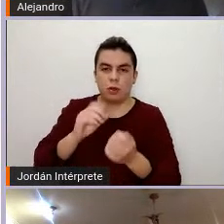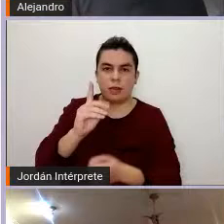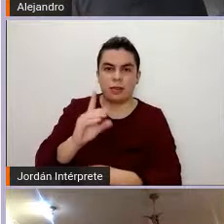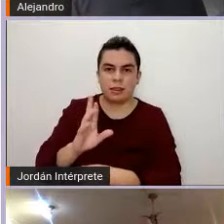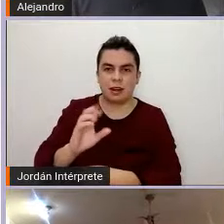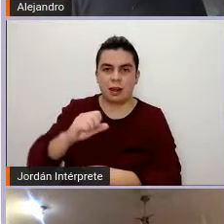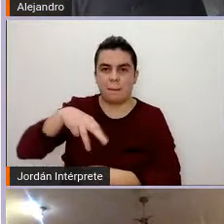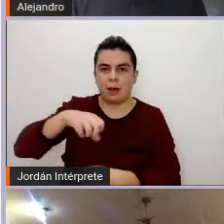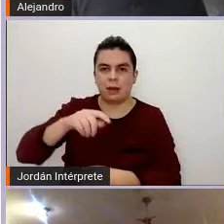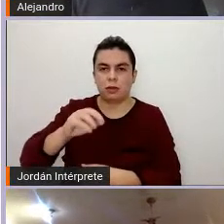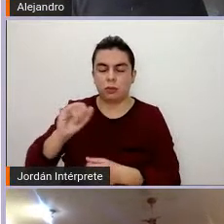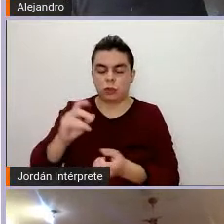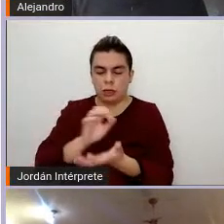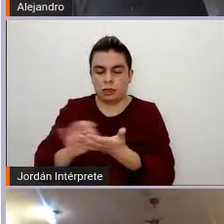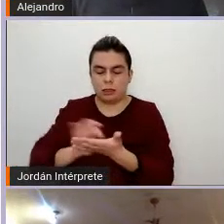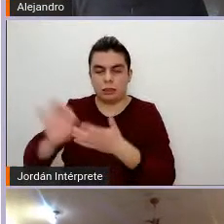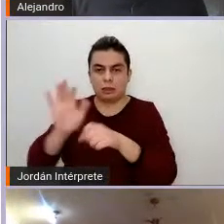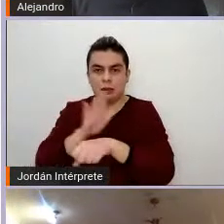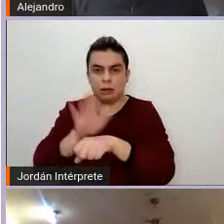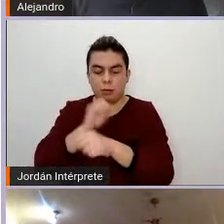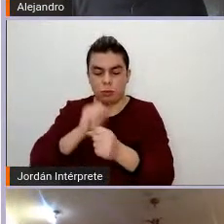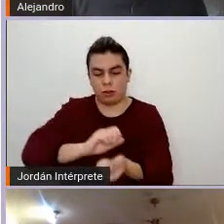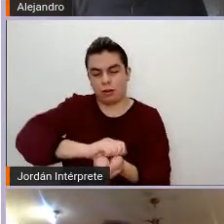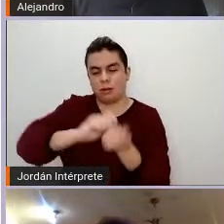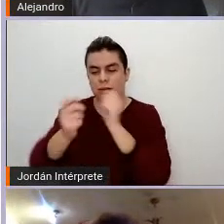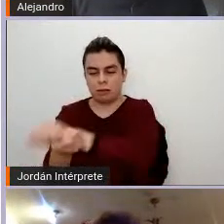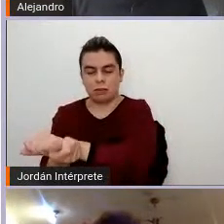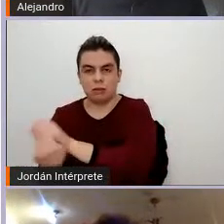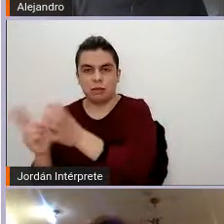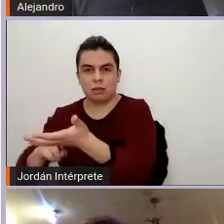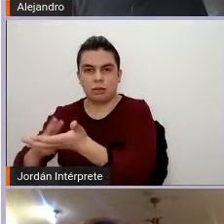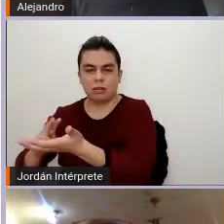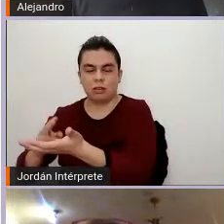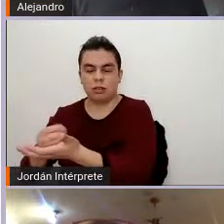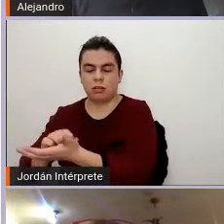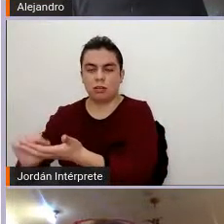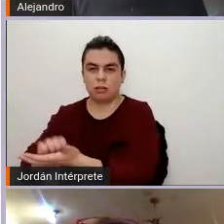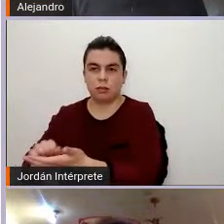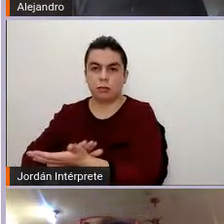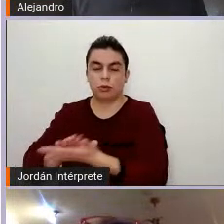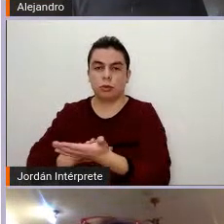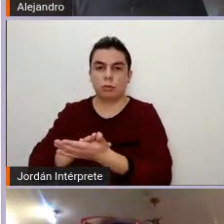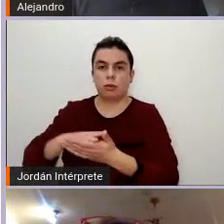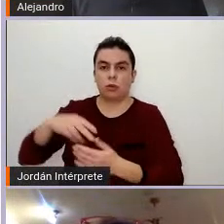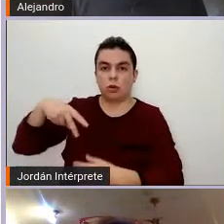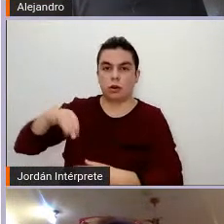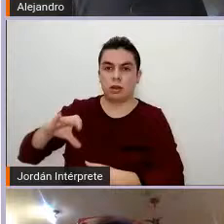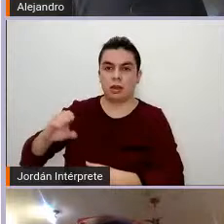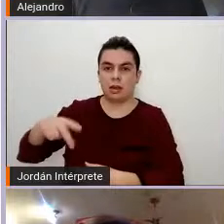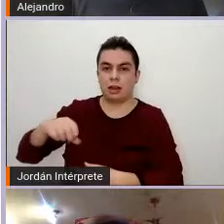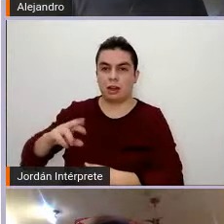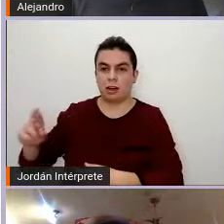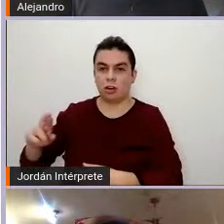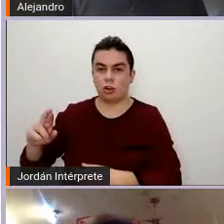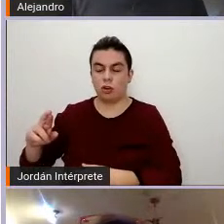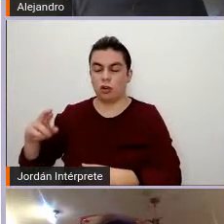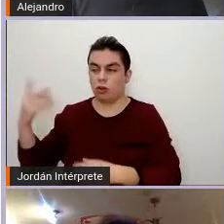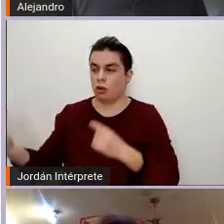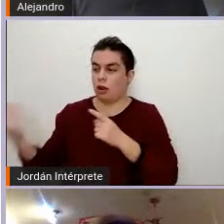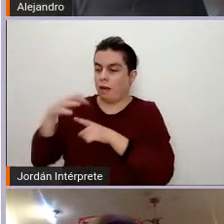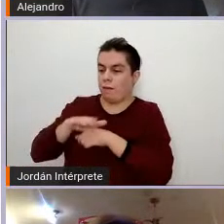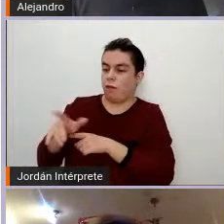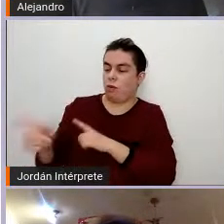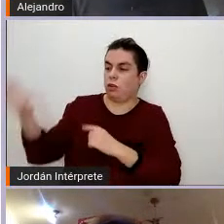diferentes formas. Pero la influencia de Nicanor sobre Violeta podría ser incluso mayor de lo que se piensa, porque